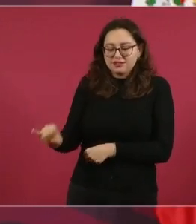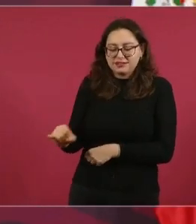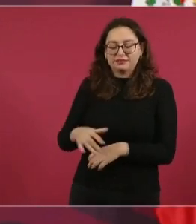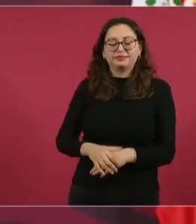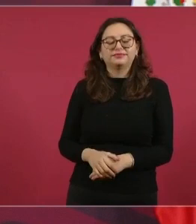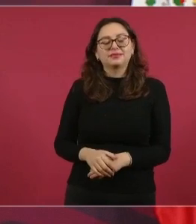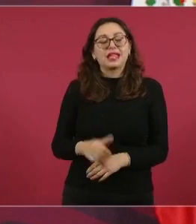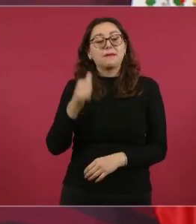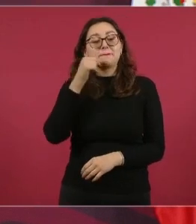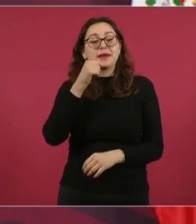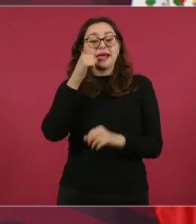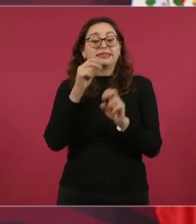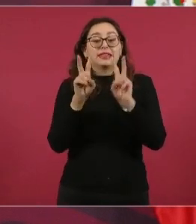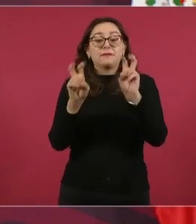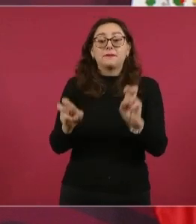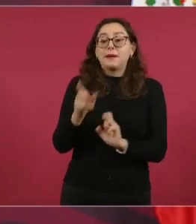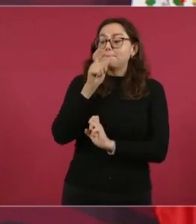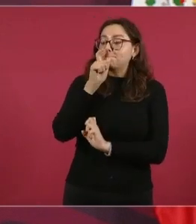decía